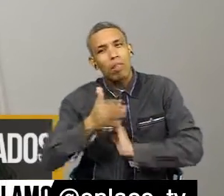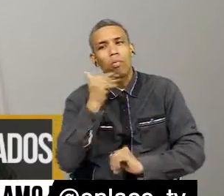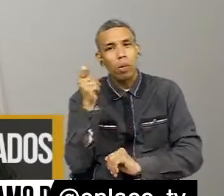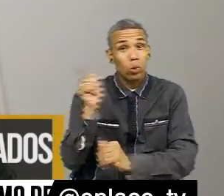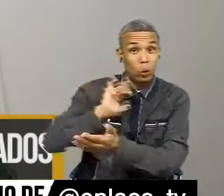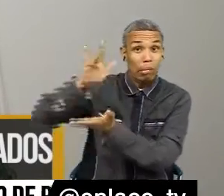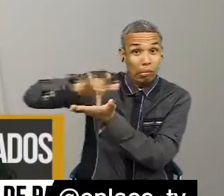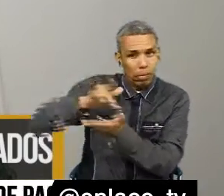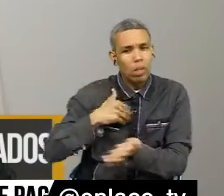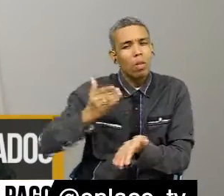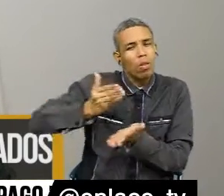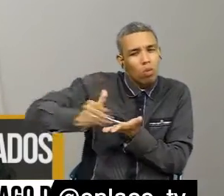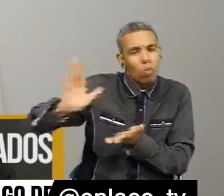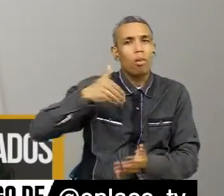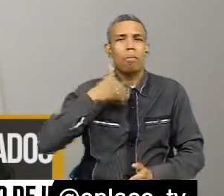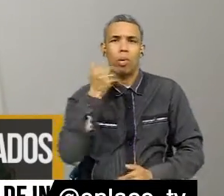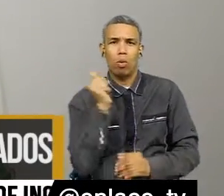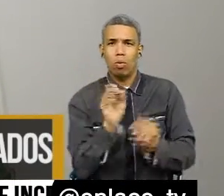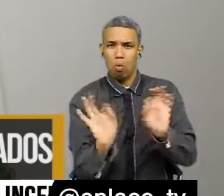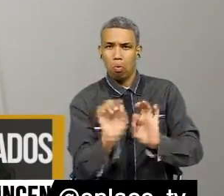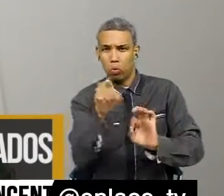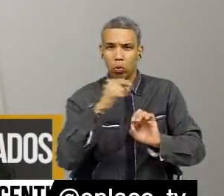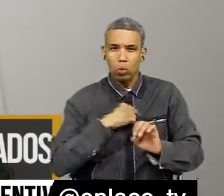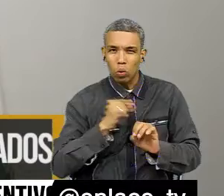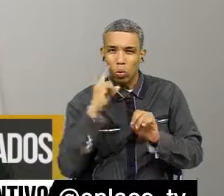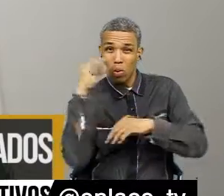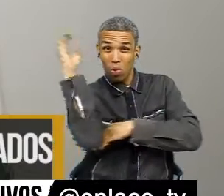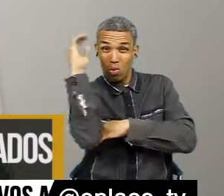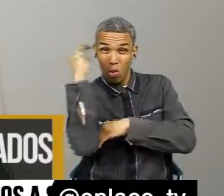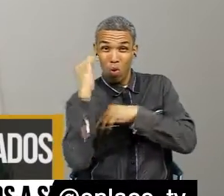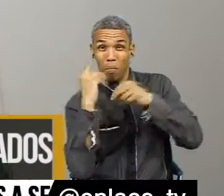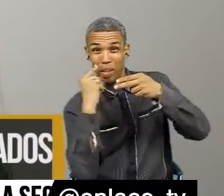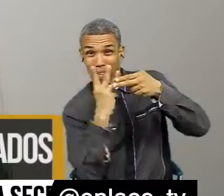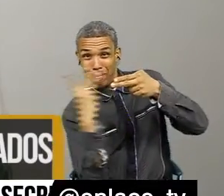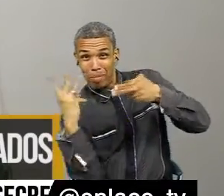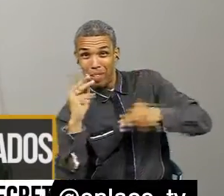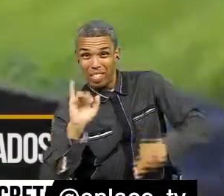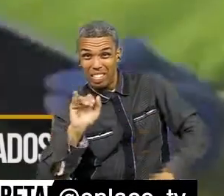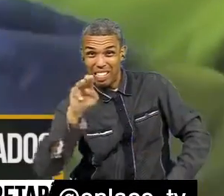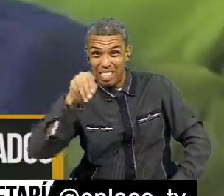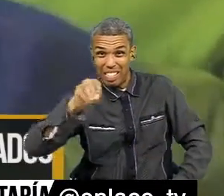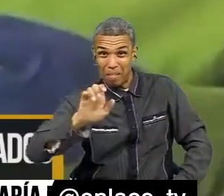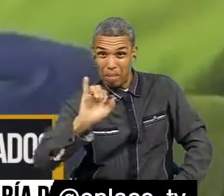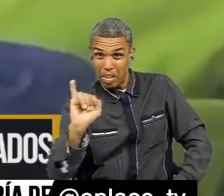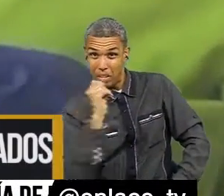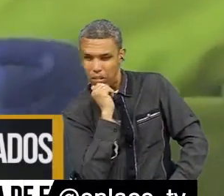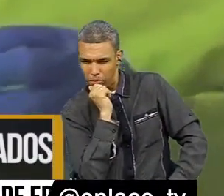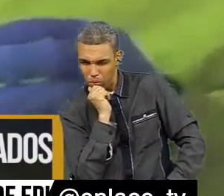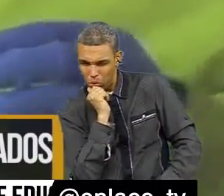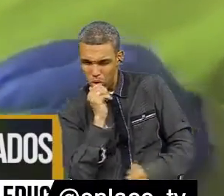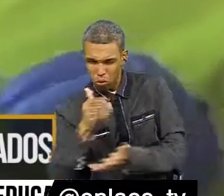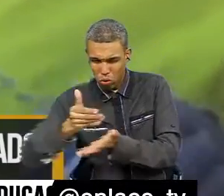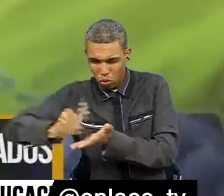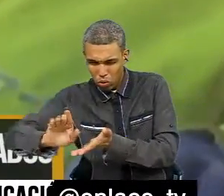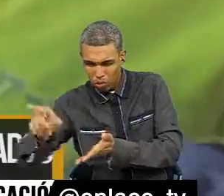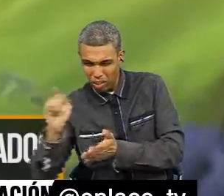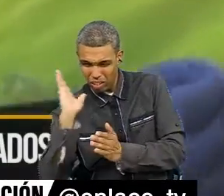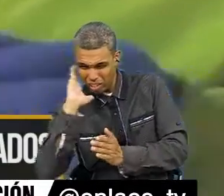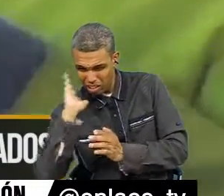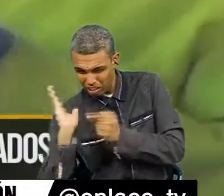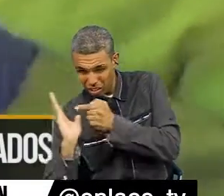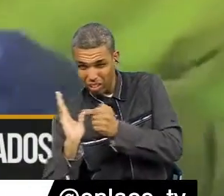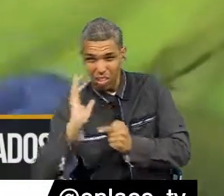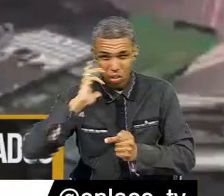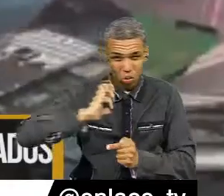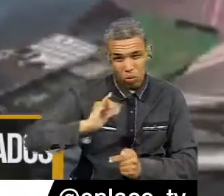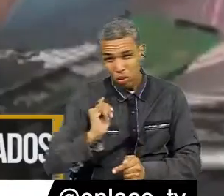hacer consulta en la página IMI Colombia, precisamente para evitarse alguna situación judicial. Las autoridades emprenden la campaña para capturar